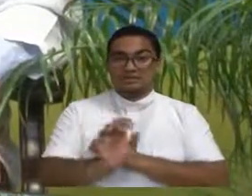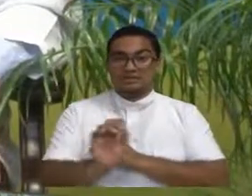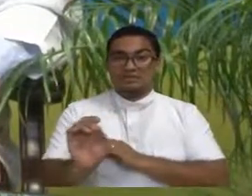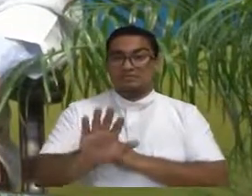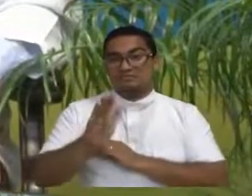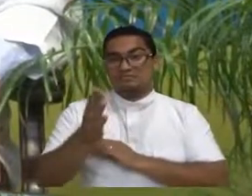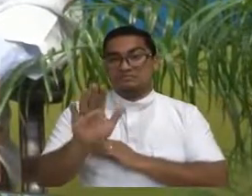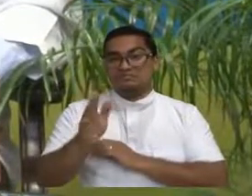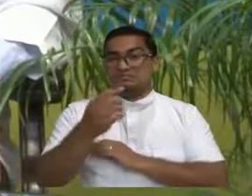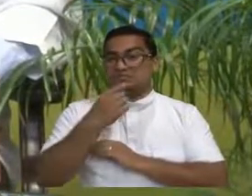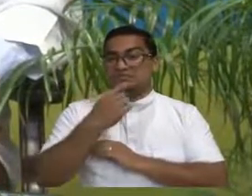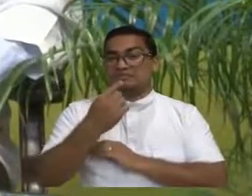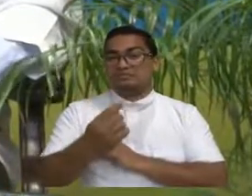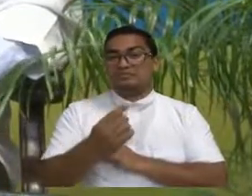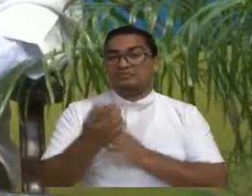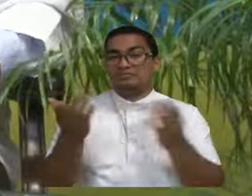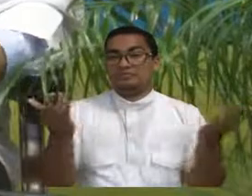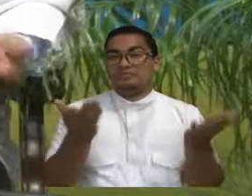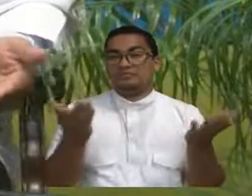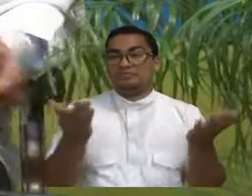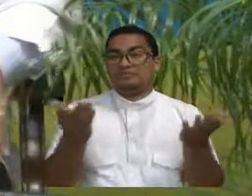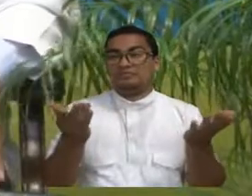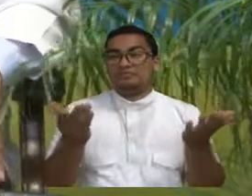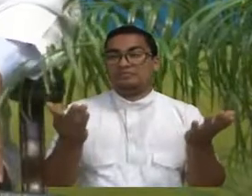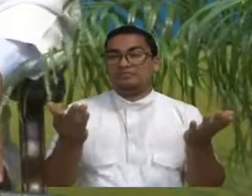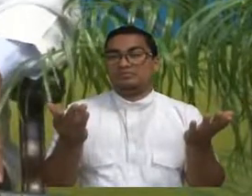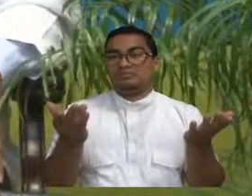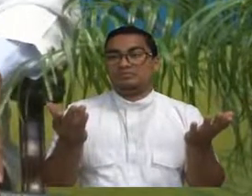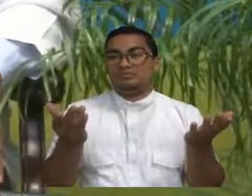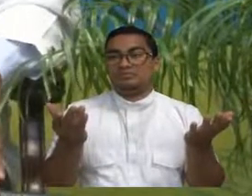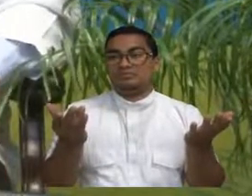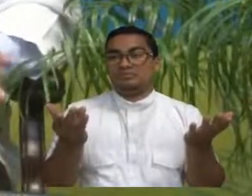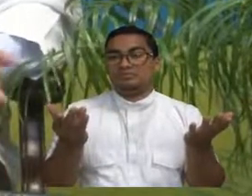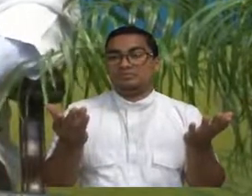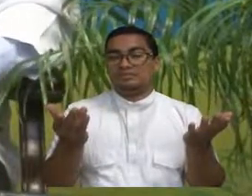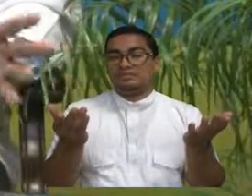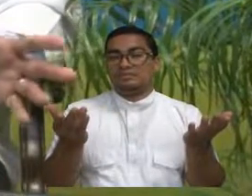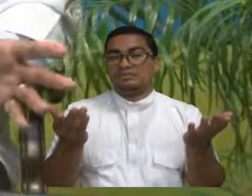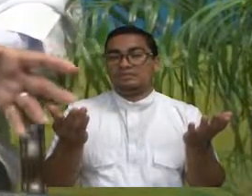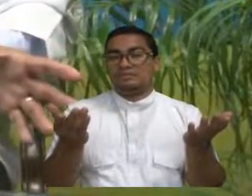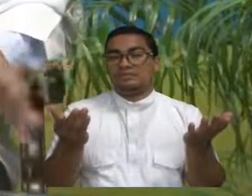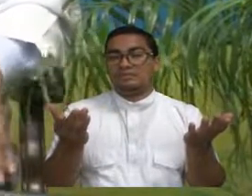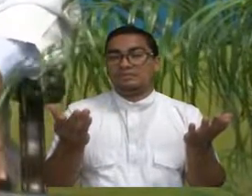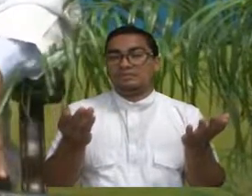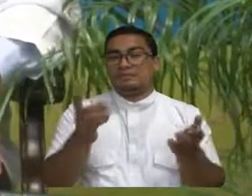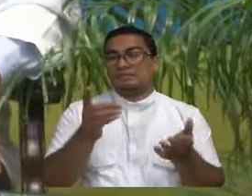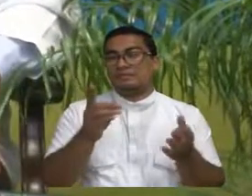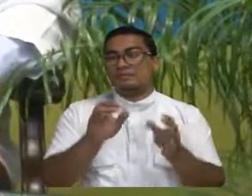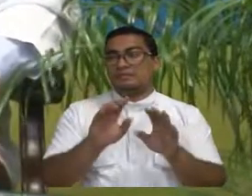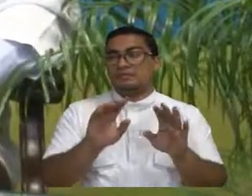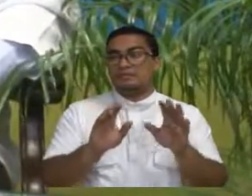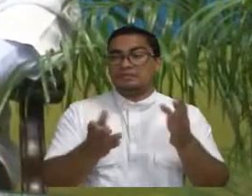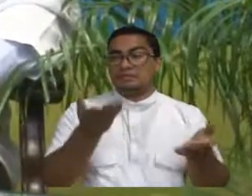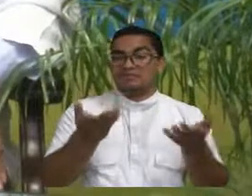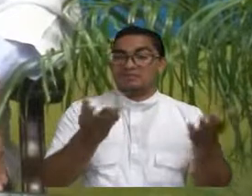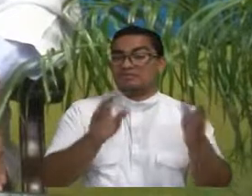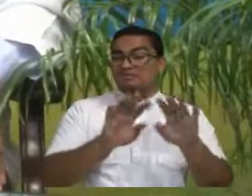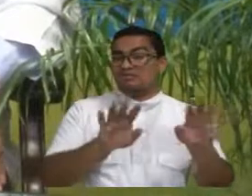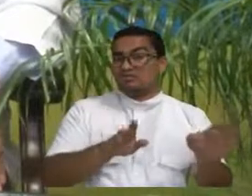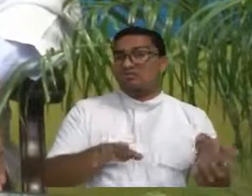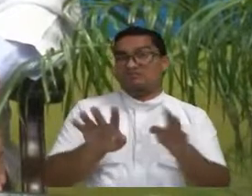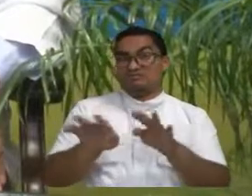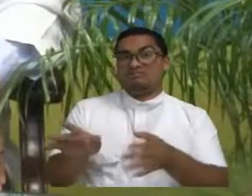los partos, es decir, de las mujeres que han tenido partos. De 100, aproximadamente 15 pueden presentar una depresión